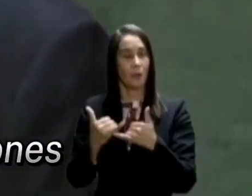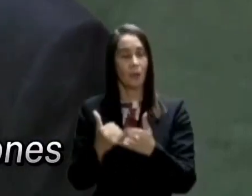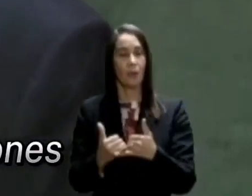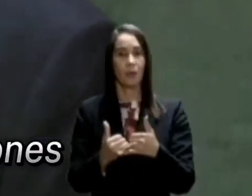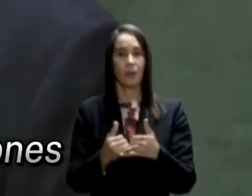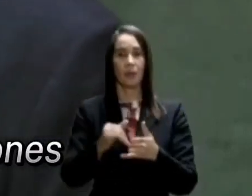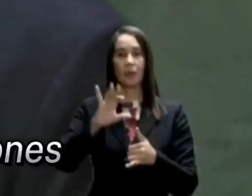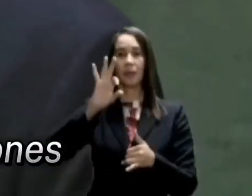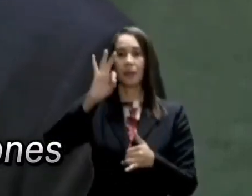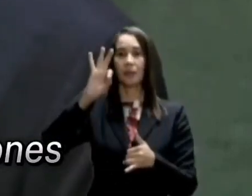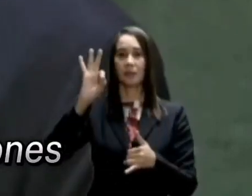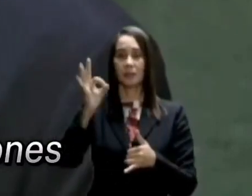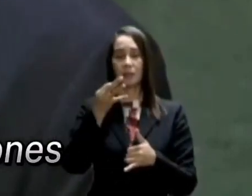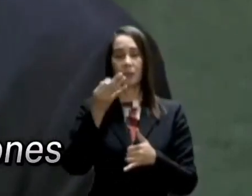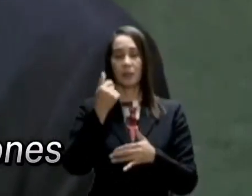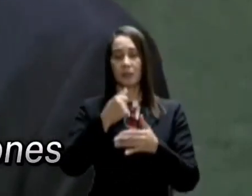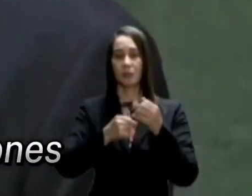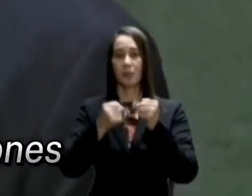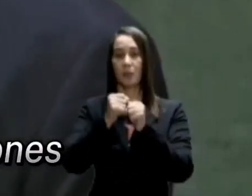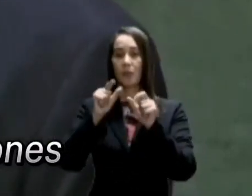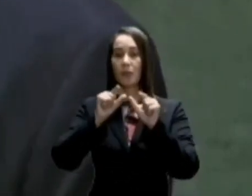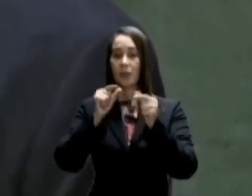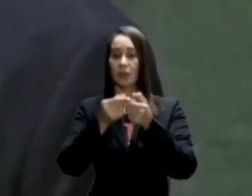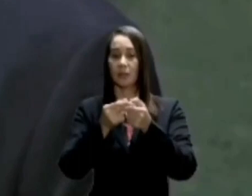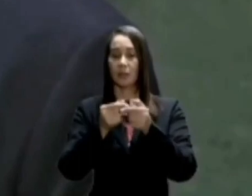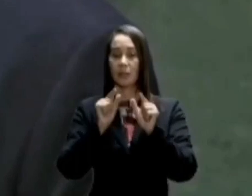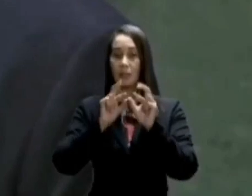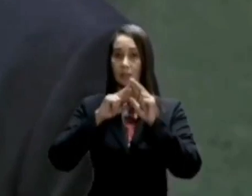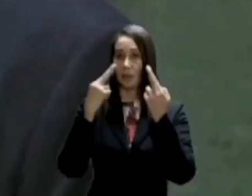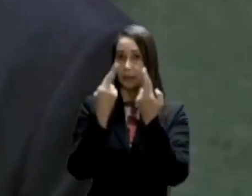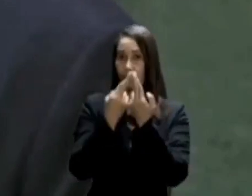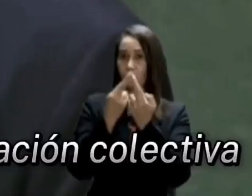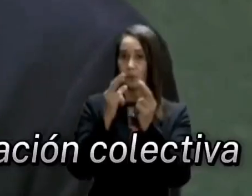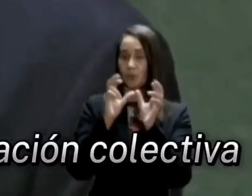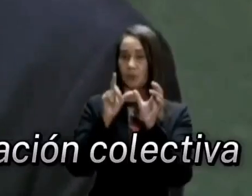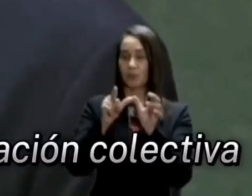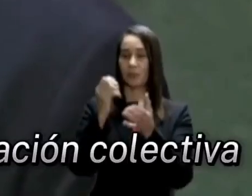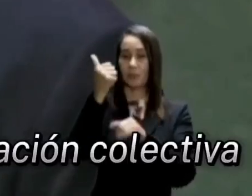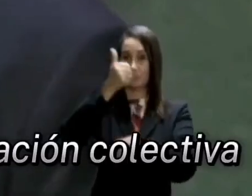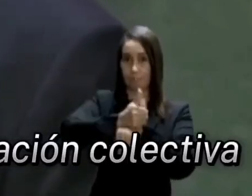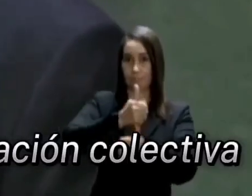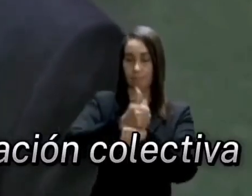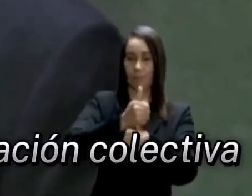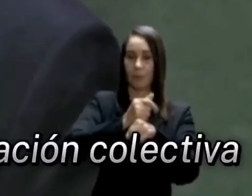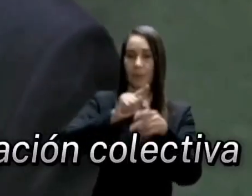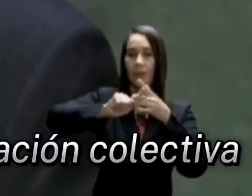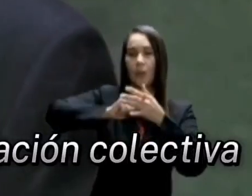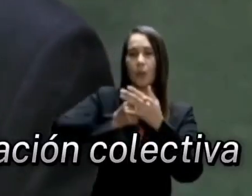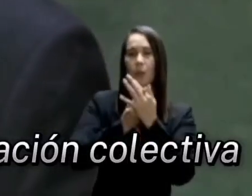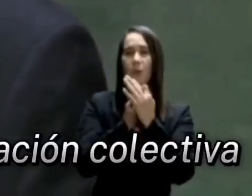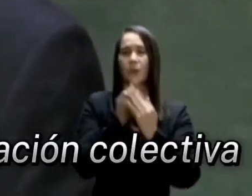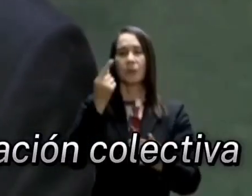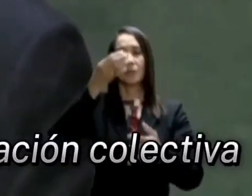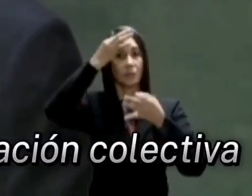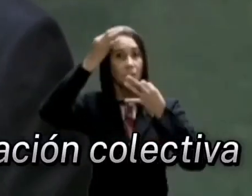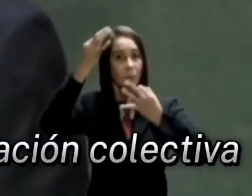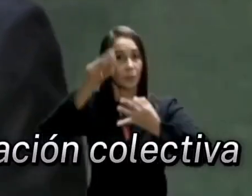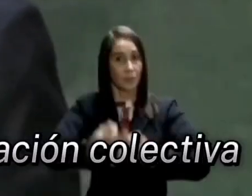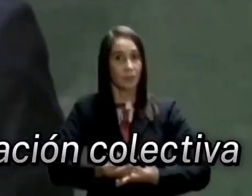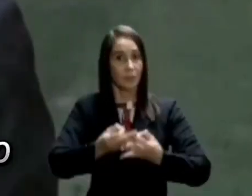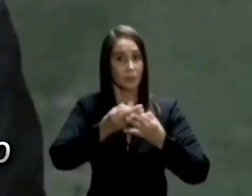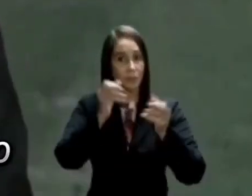el septuagésimo octavo periodo ordinario de sesiones de la asamblea general marque un Renacimiento en nuestra determinación